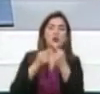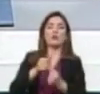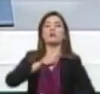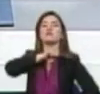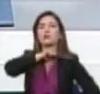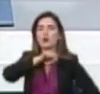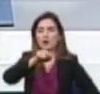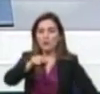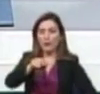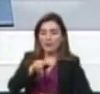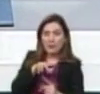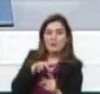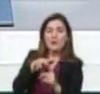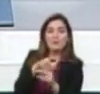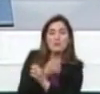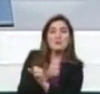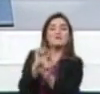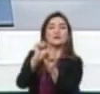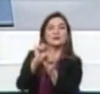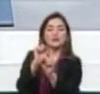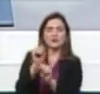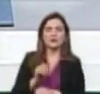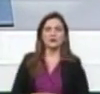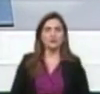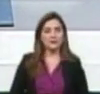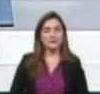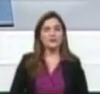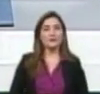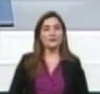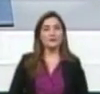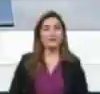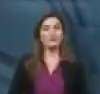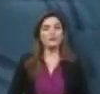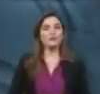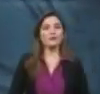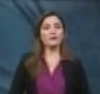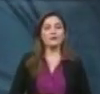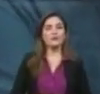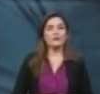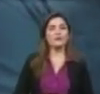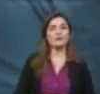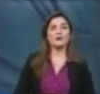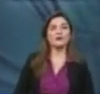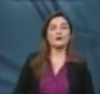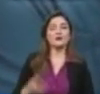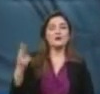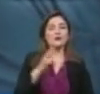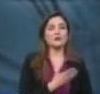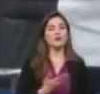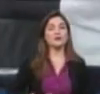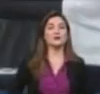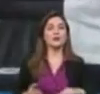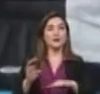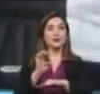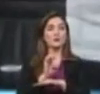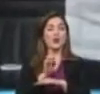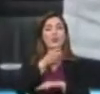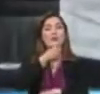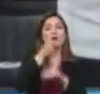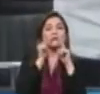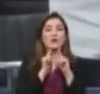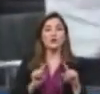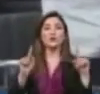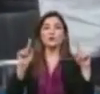que operan en la línea de frontera y serían los responsables de estos ataques. La vicepresidenta de la República en rueda de